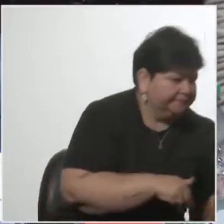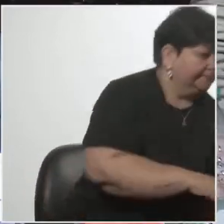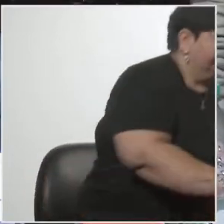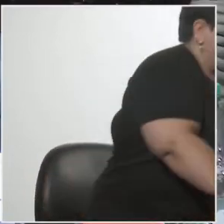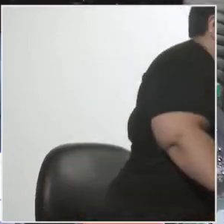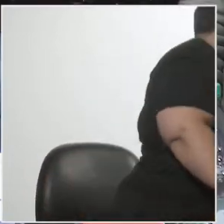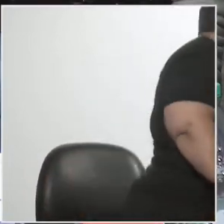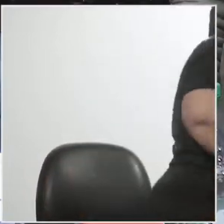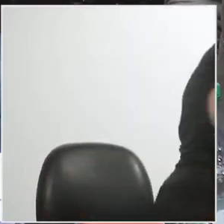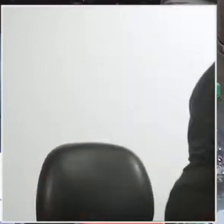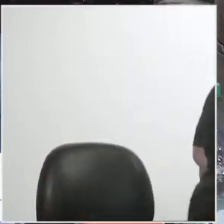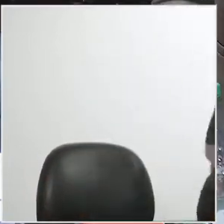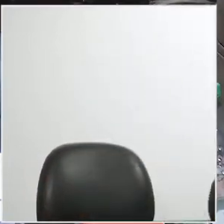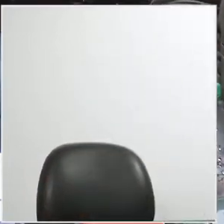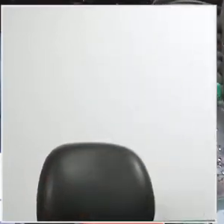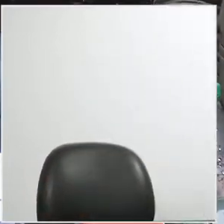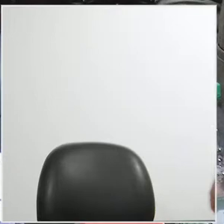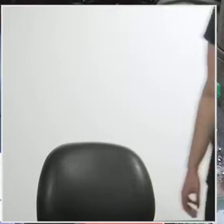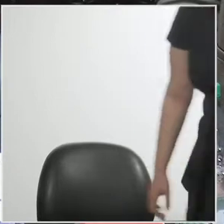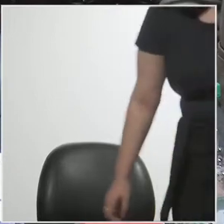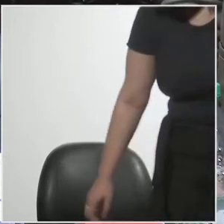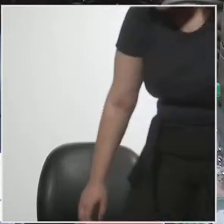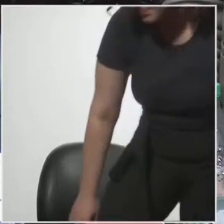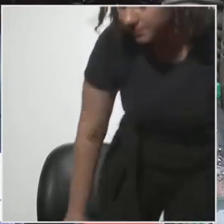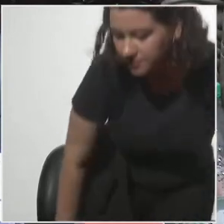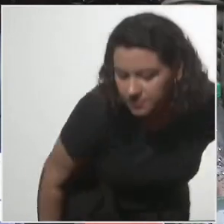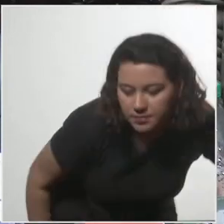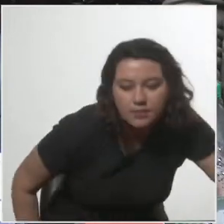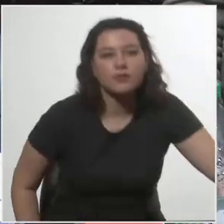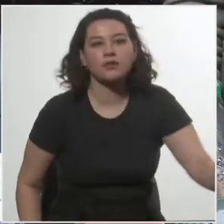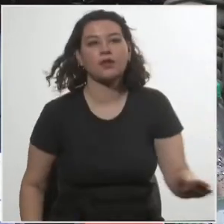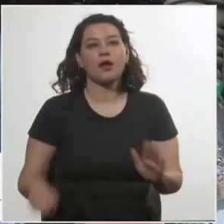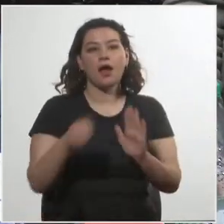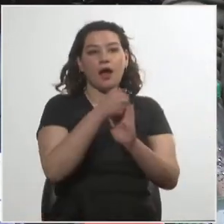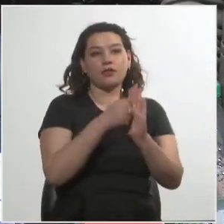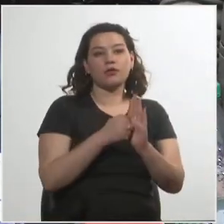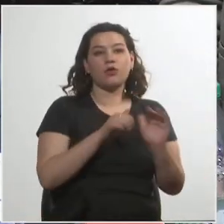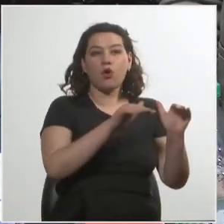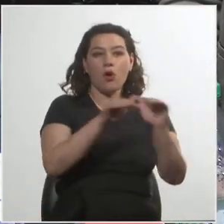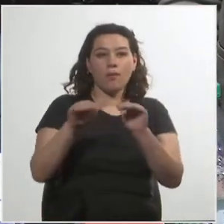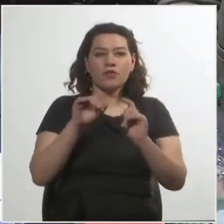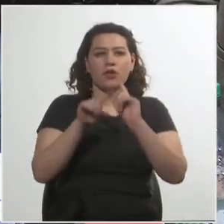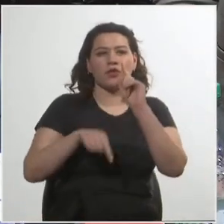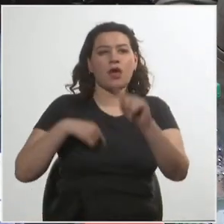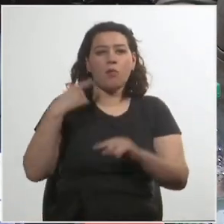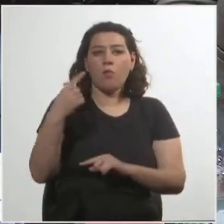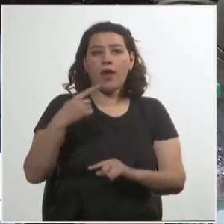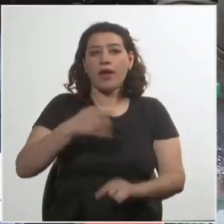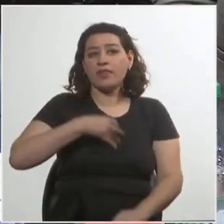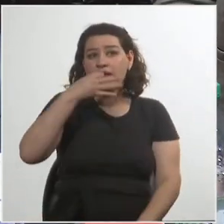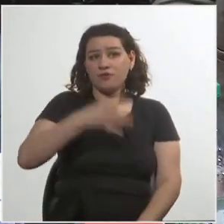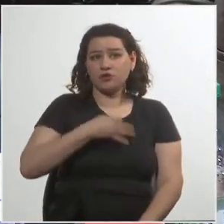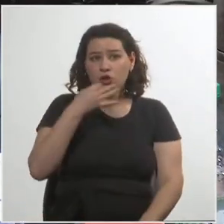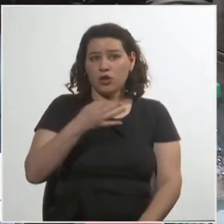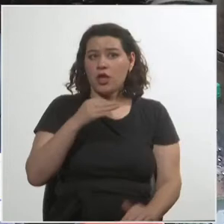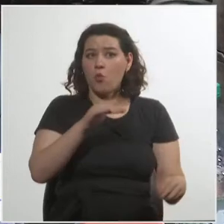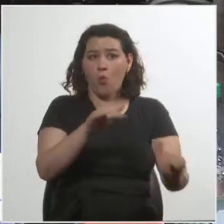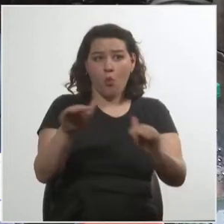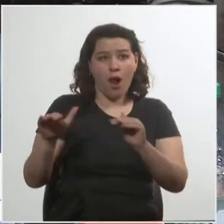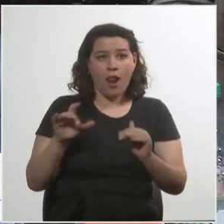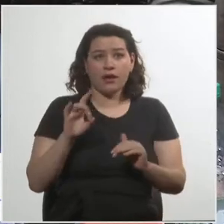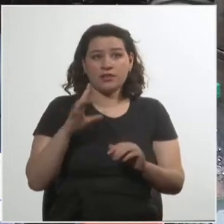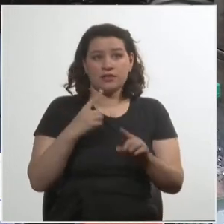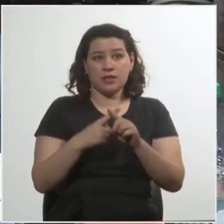artículos por unanimidad el régimen de intervenciones es igual igual seis minutos para